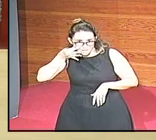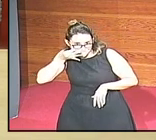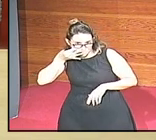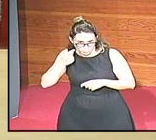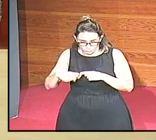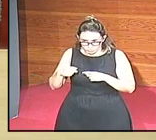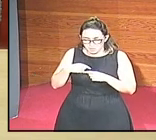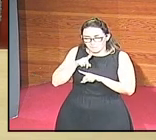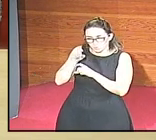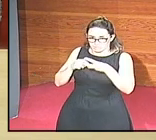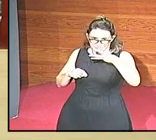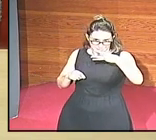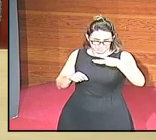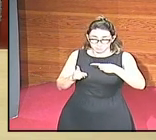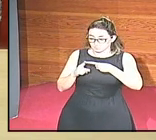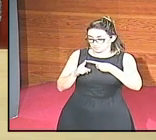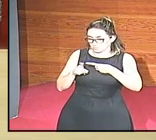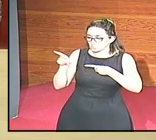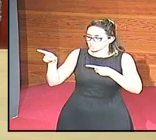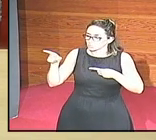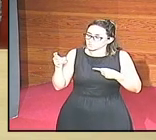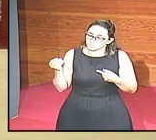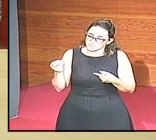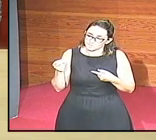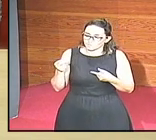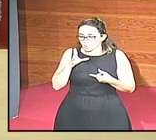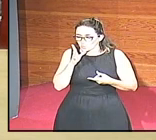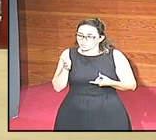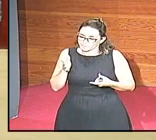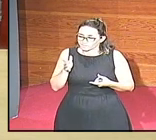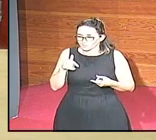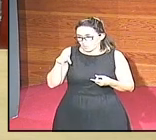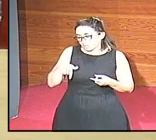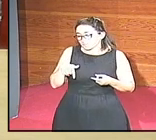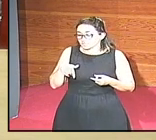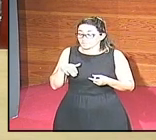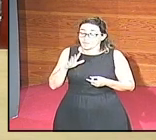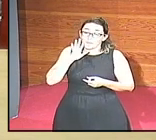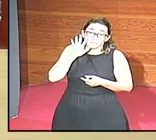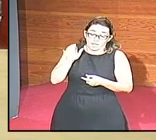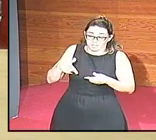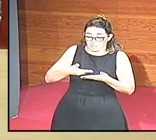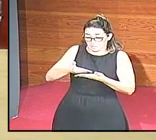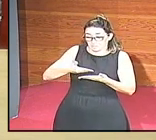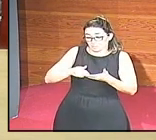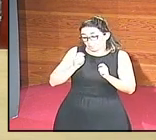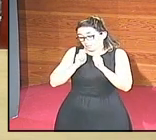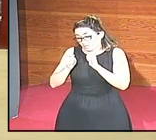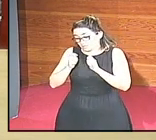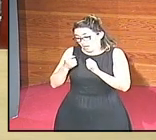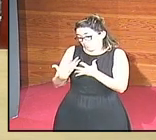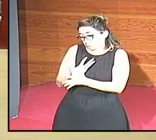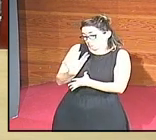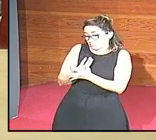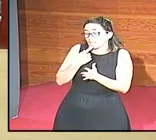tres cuestiones. La primera es hasta qué punto, porque aquí parece que se vende en la prensa a veces algunos puntos de vista